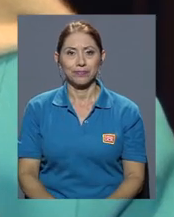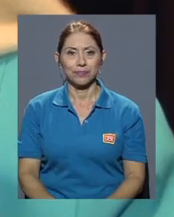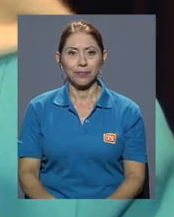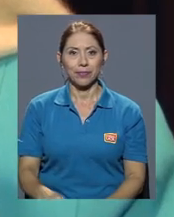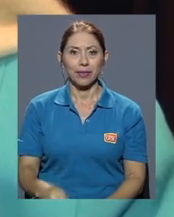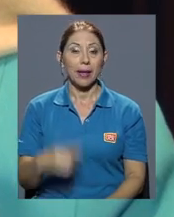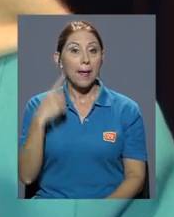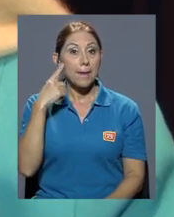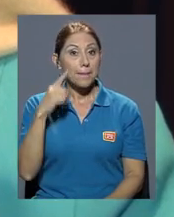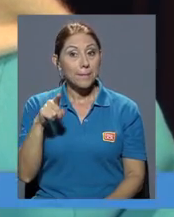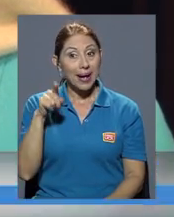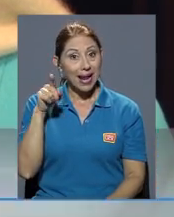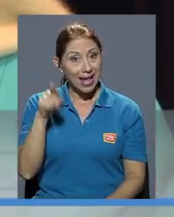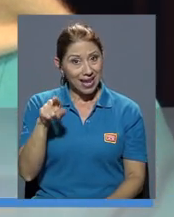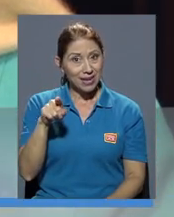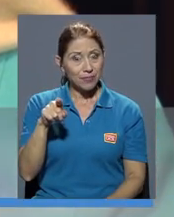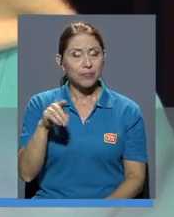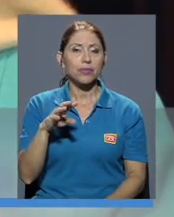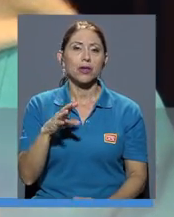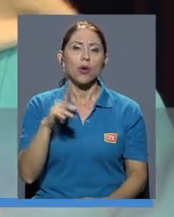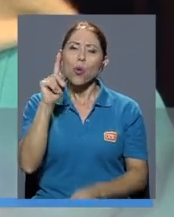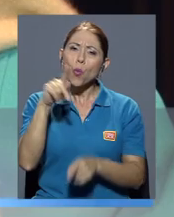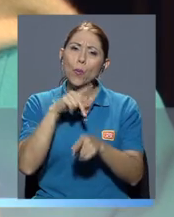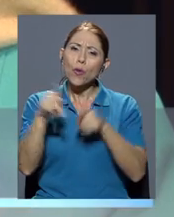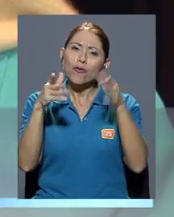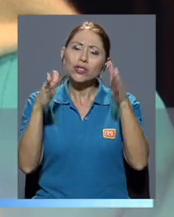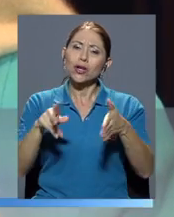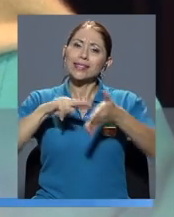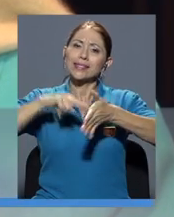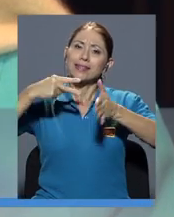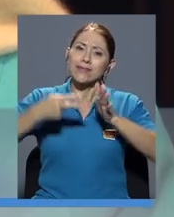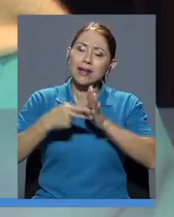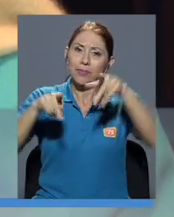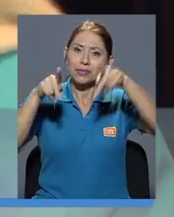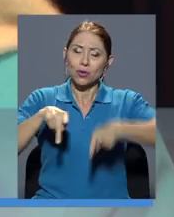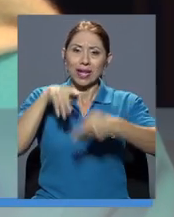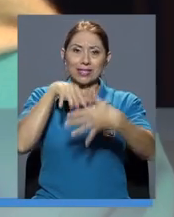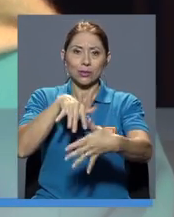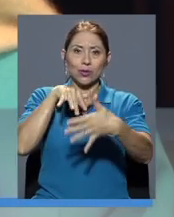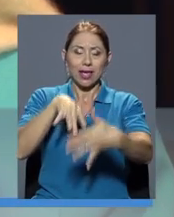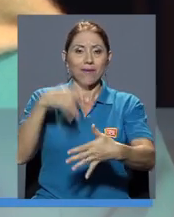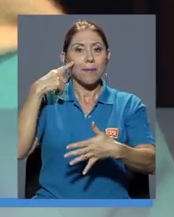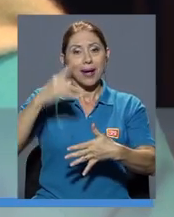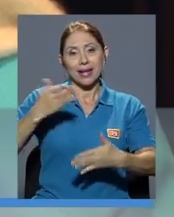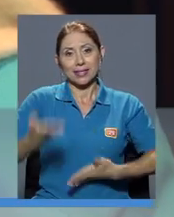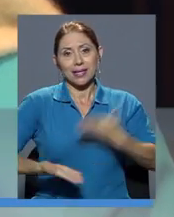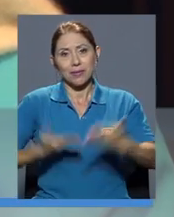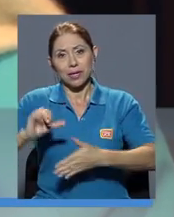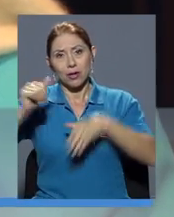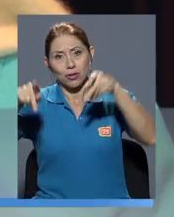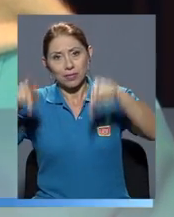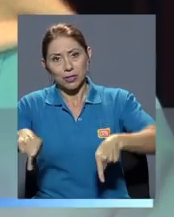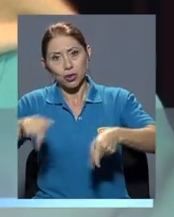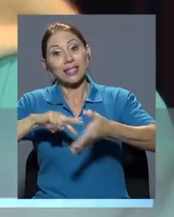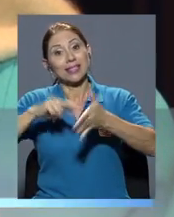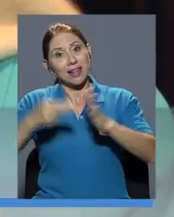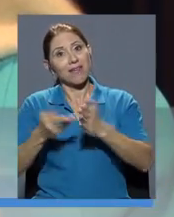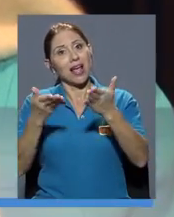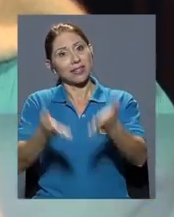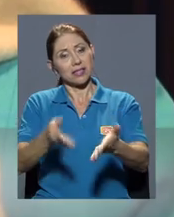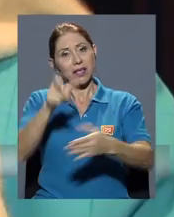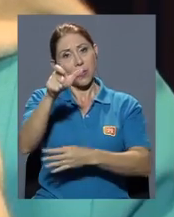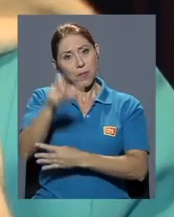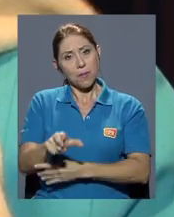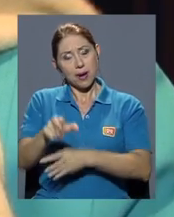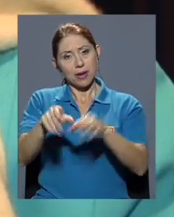Para él el profesional era un profesional que estudiaba para servir a otros, ¿verdad? Y que eso era lo que lo hacía persona